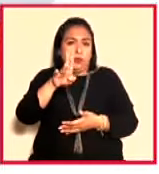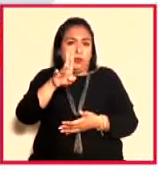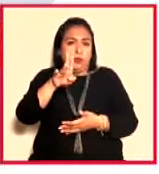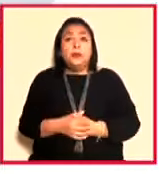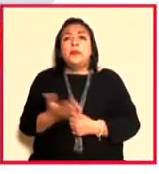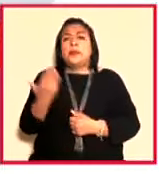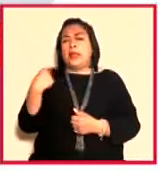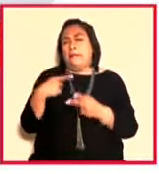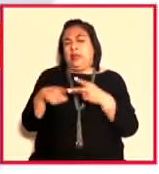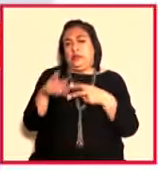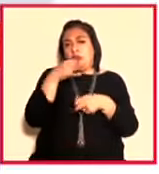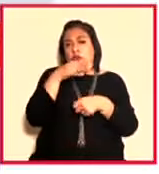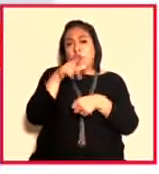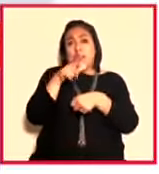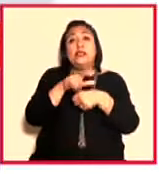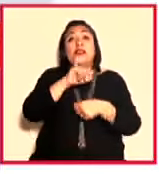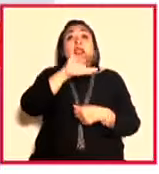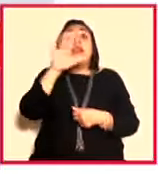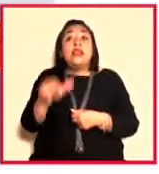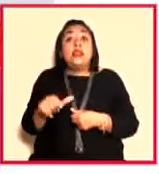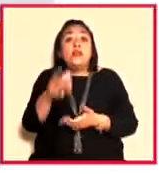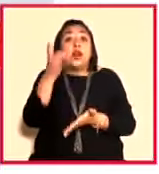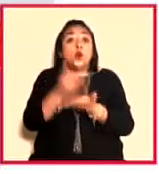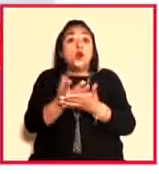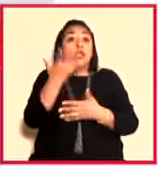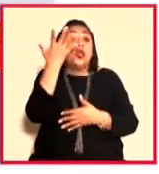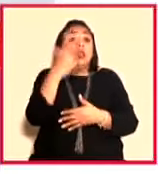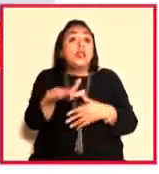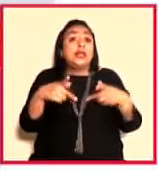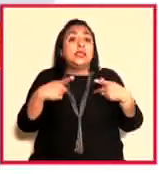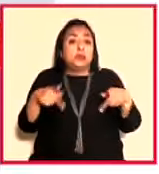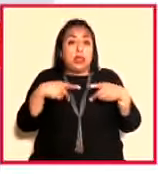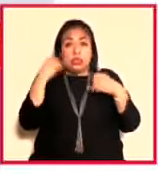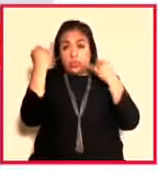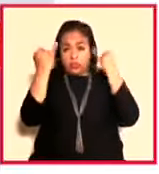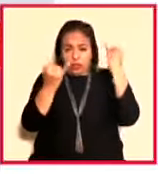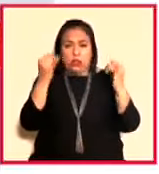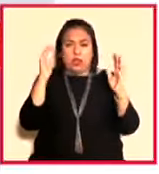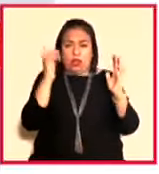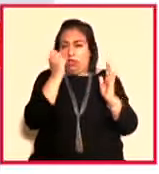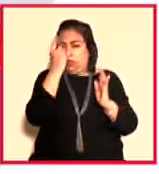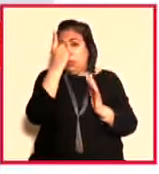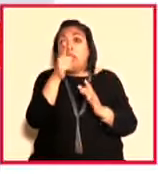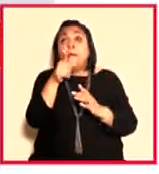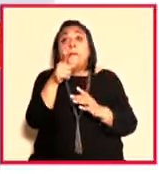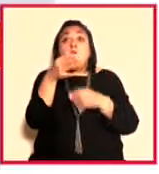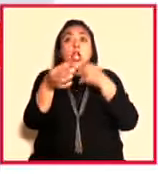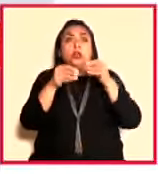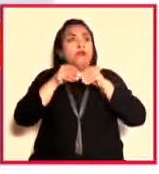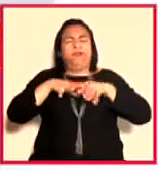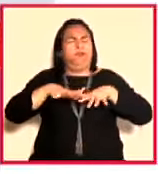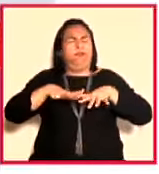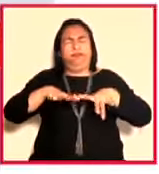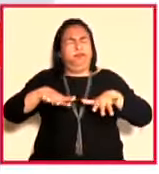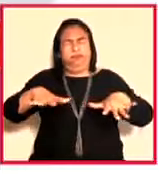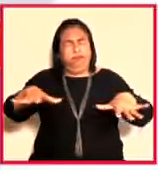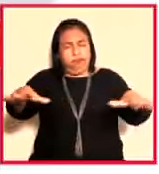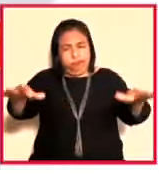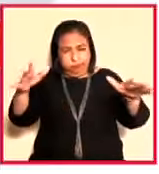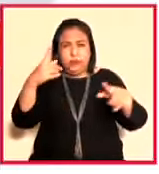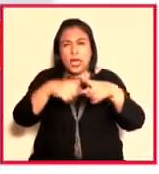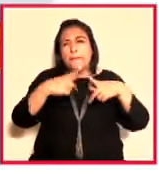principio el festival iba a recibir únicamente a una decena de creadores. No obstante, la noticia corrió como reguero de pólvora entre artistas